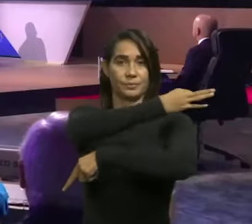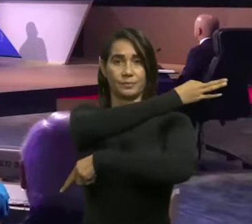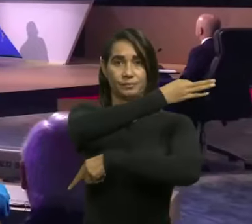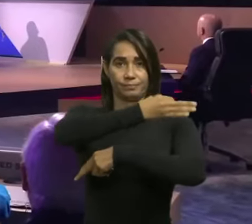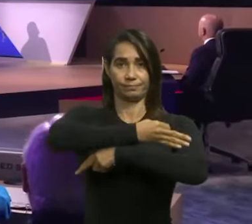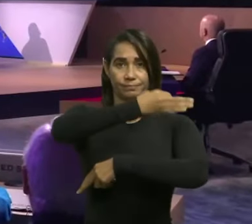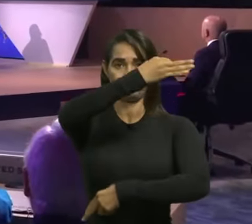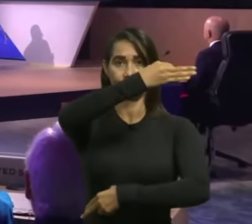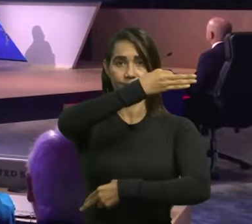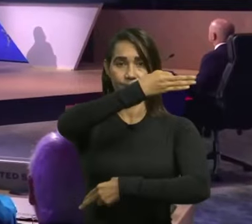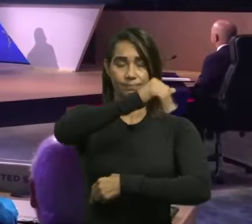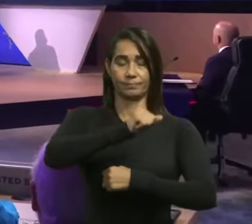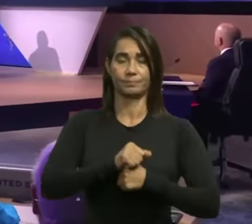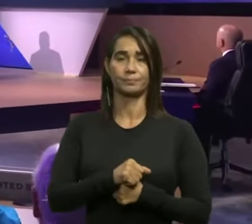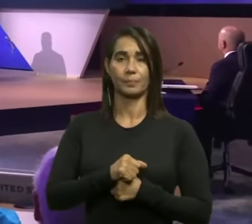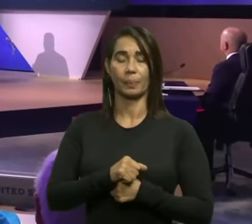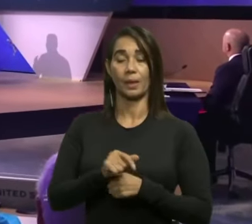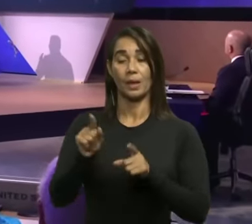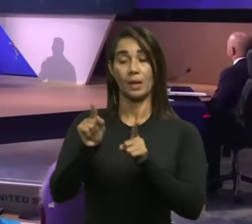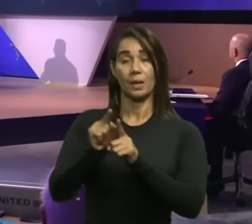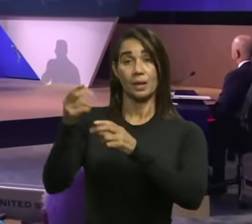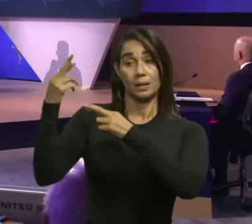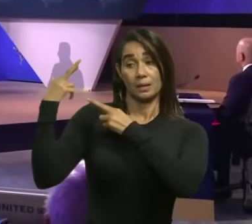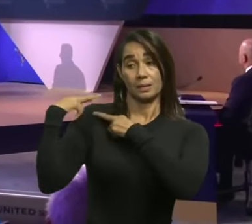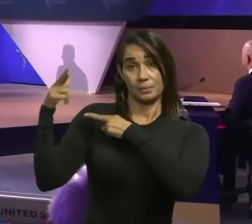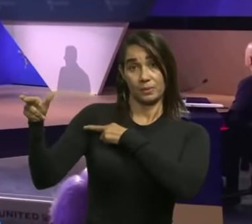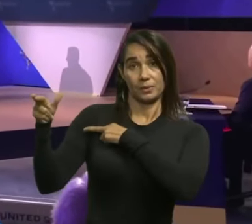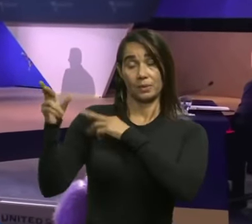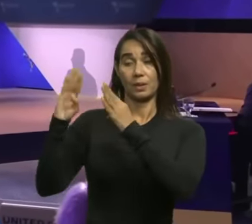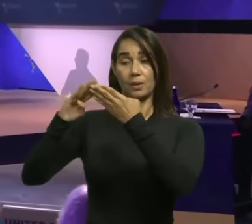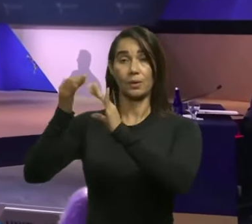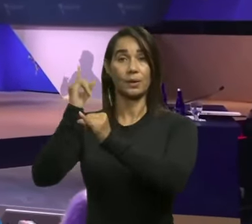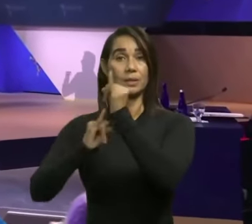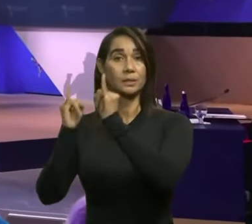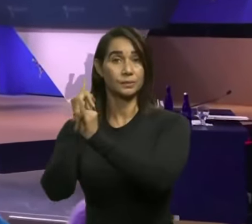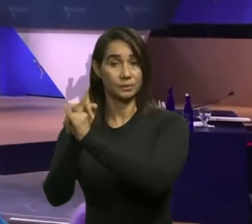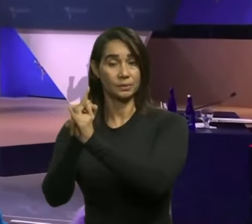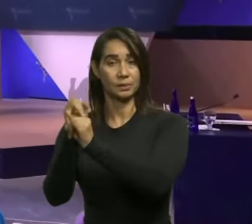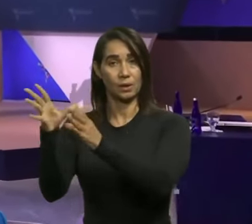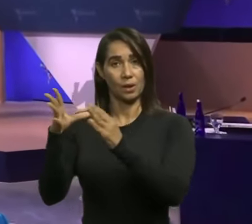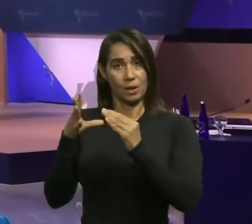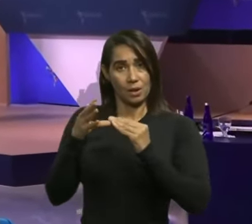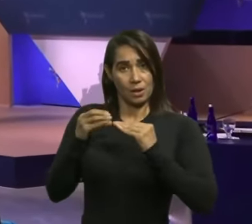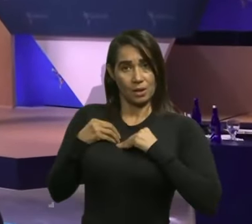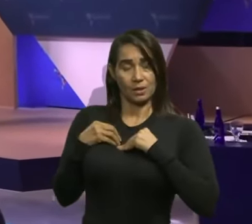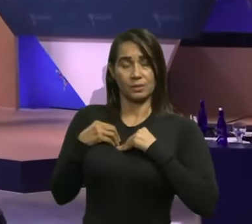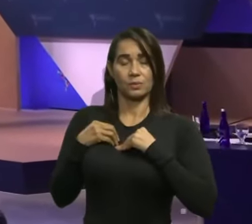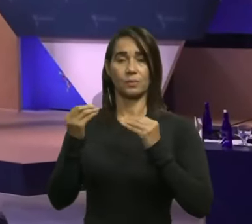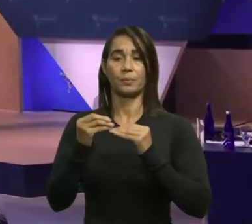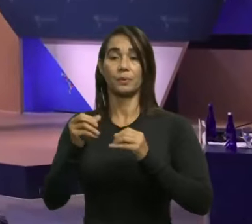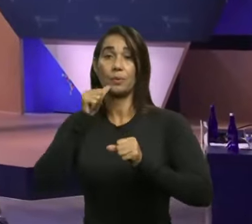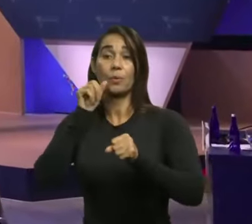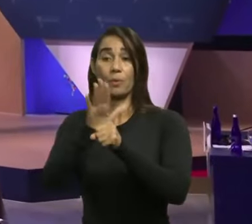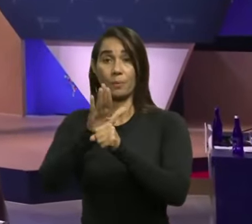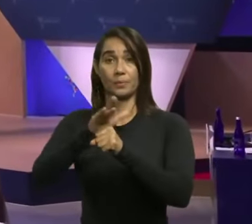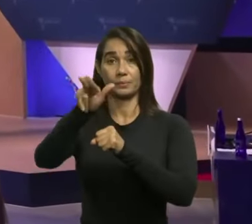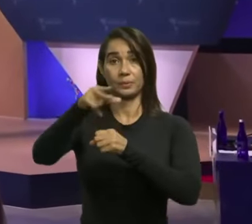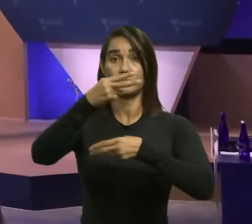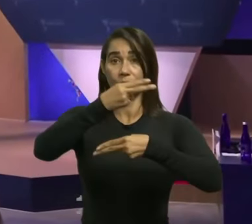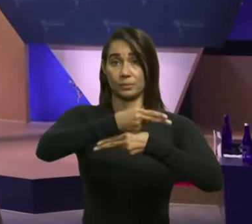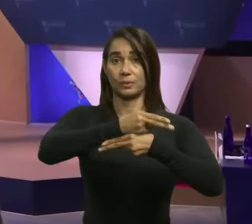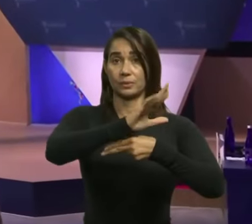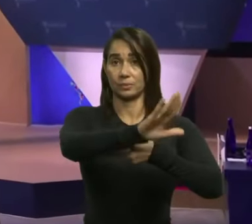le compete a la comunidad internacional asumir definitivamente un mayor compromiso con el pueblo